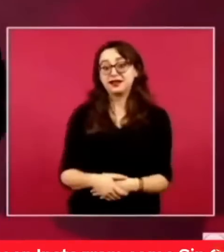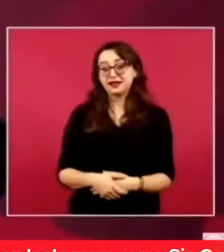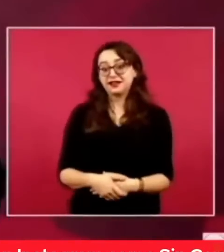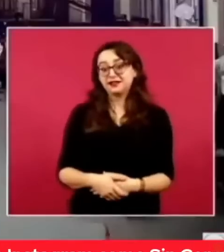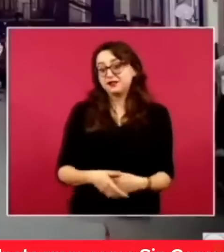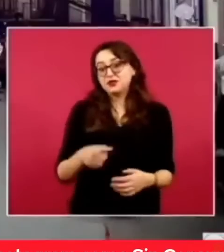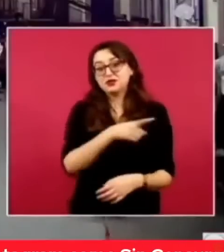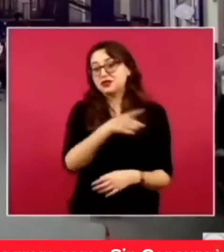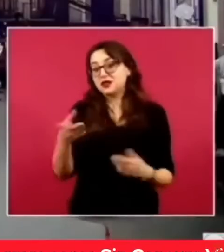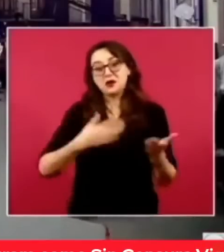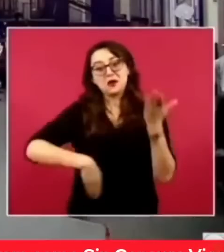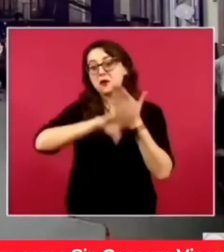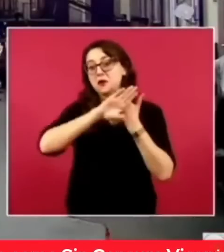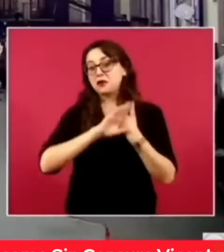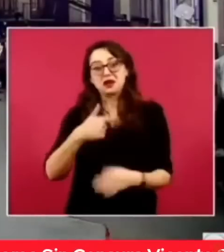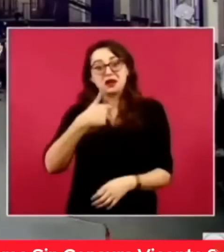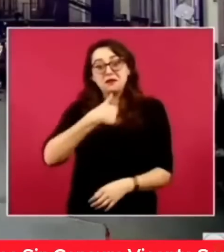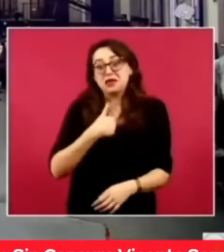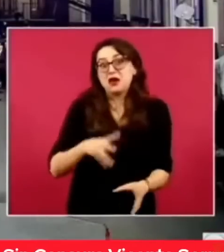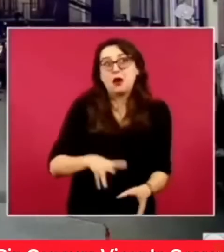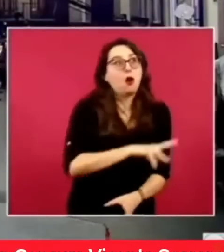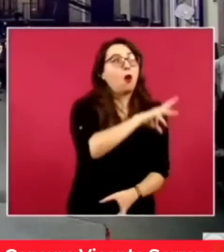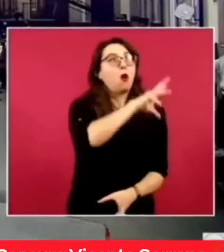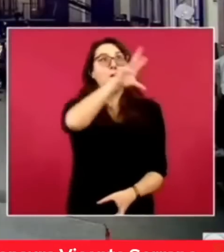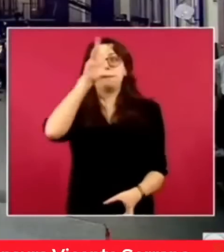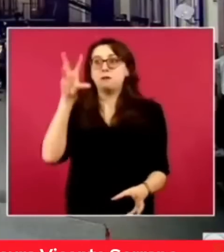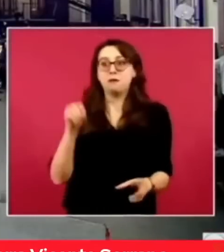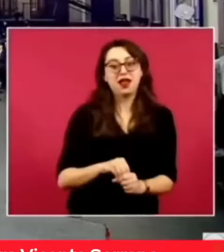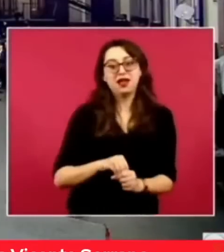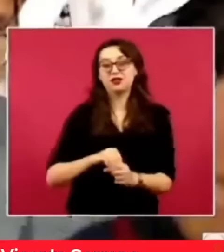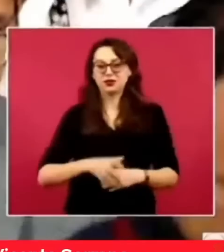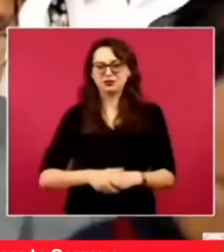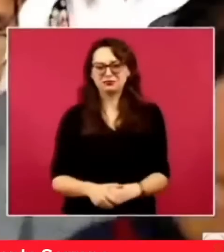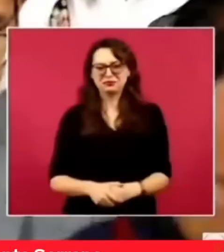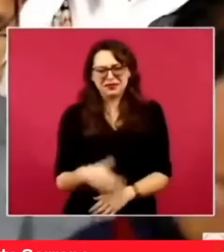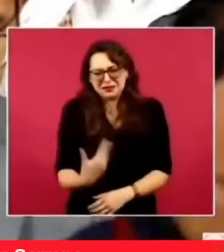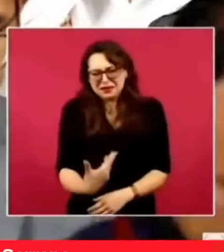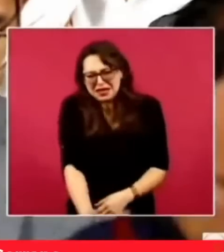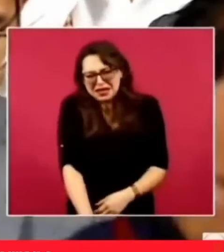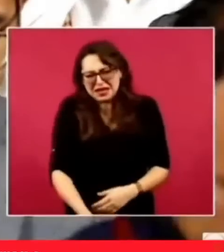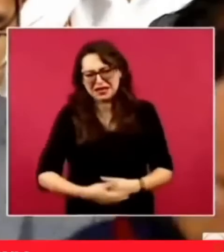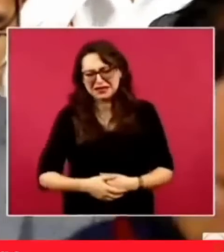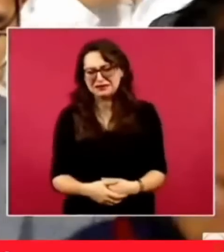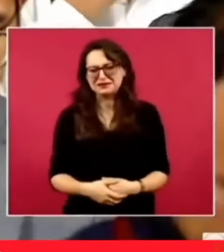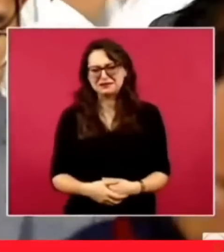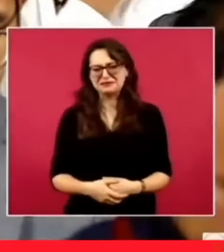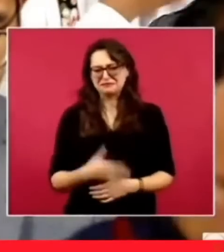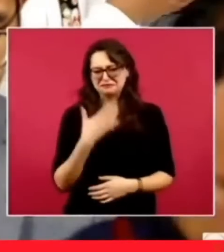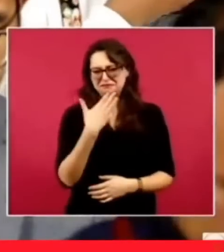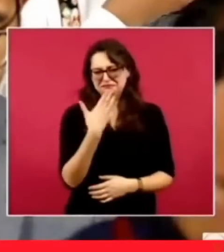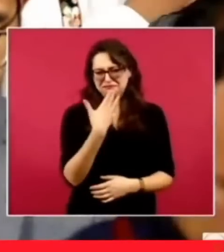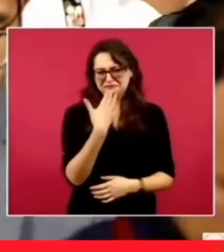Esos son muy obvios. Y además está muy bien. Porque antes